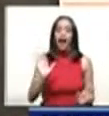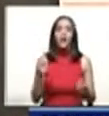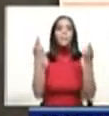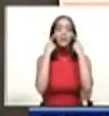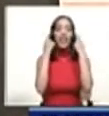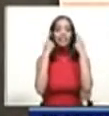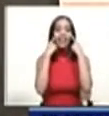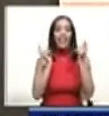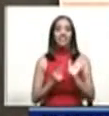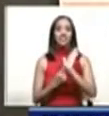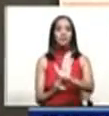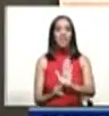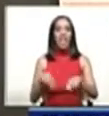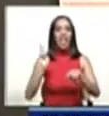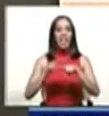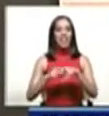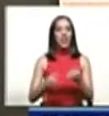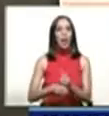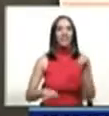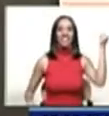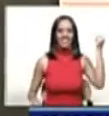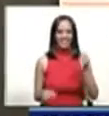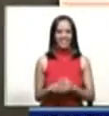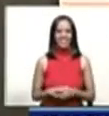aparece el negro del machete. Mire cómo dice el negro del machete.